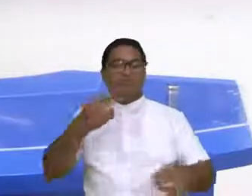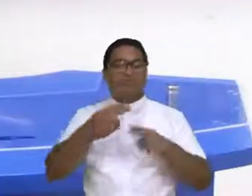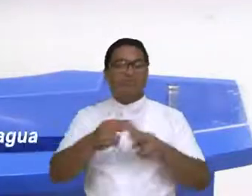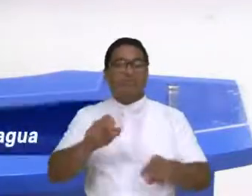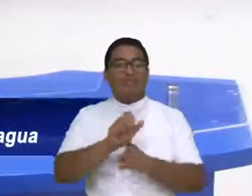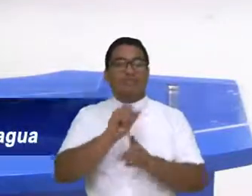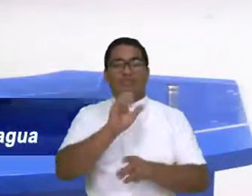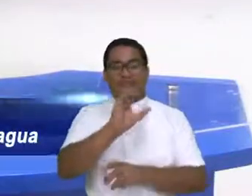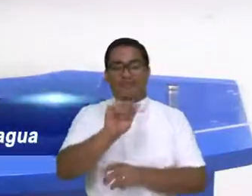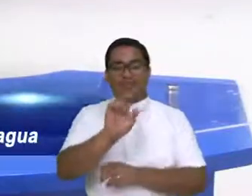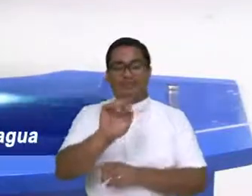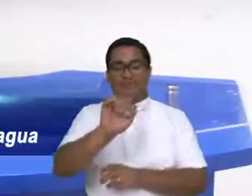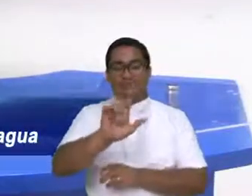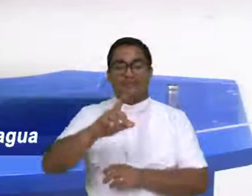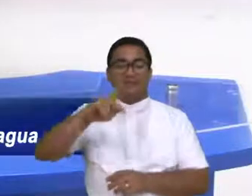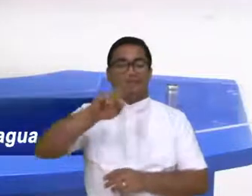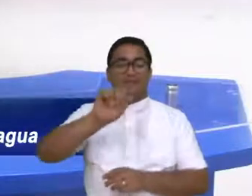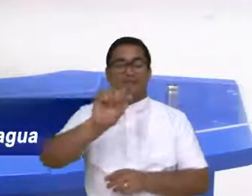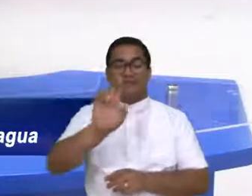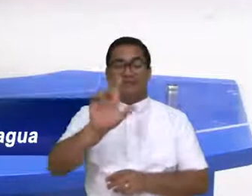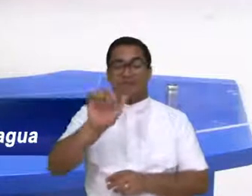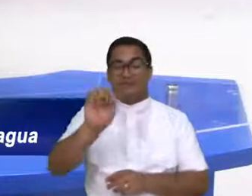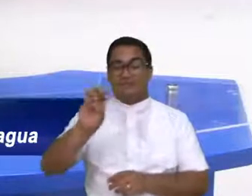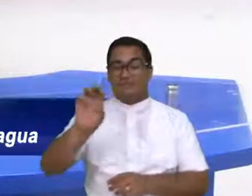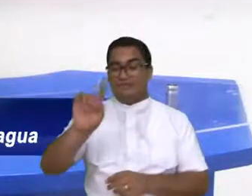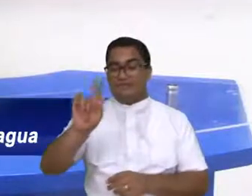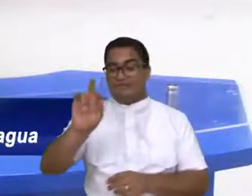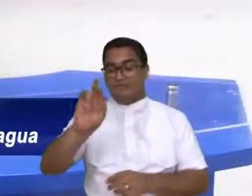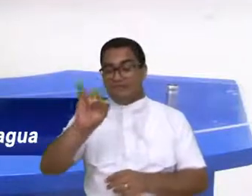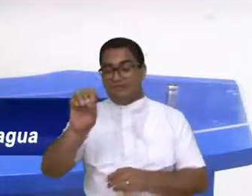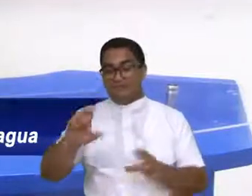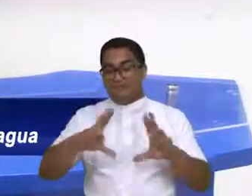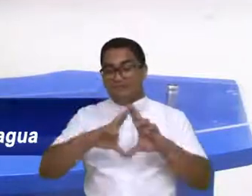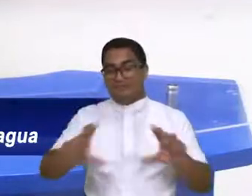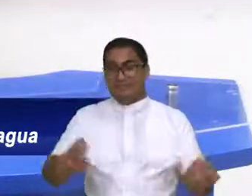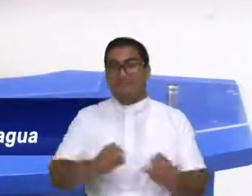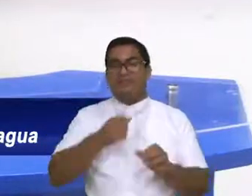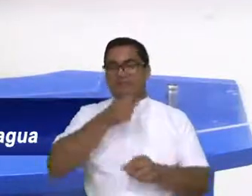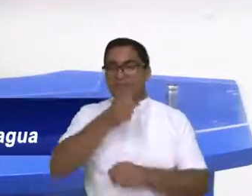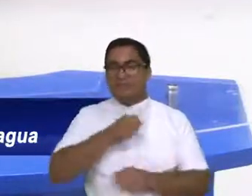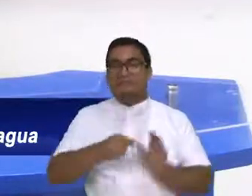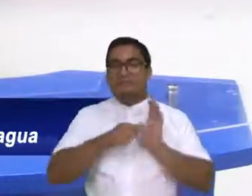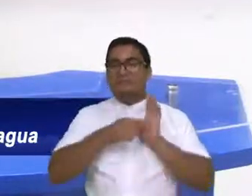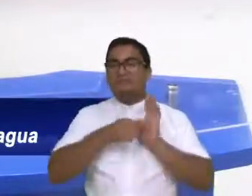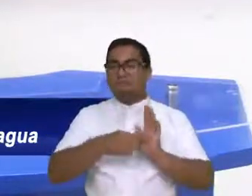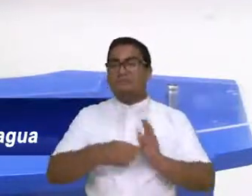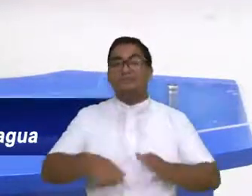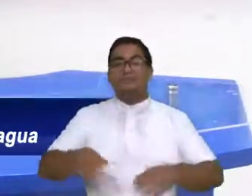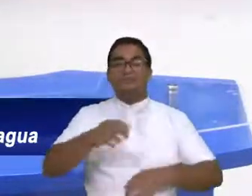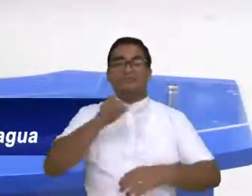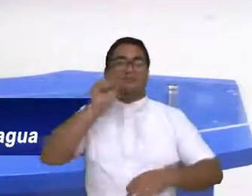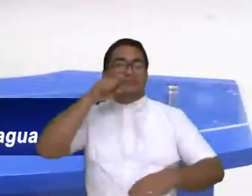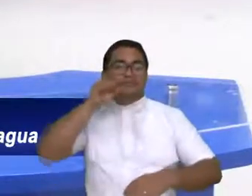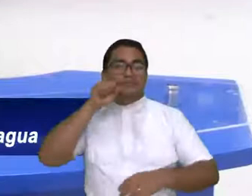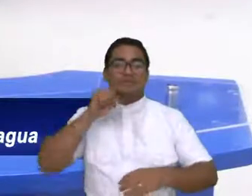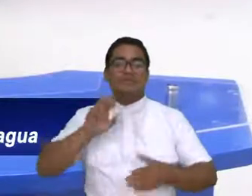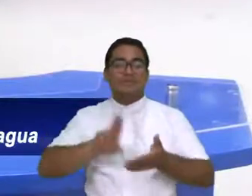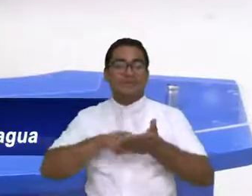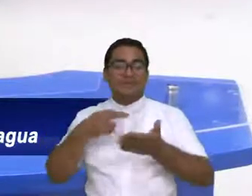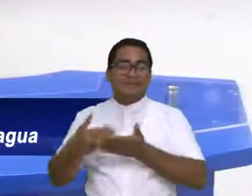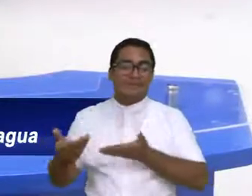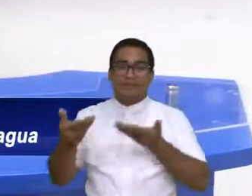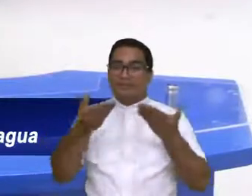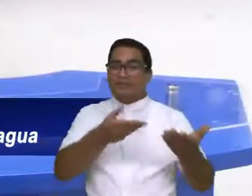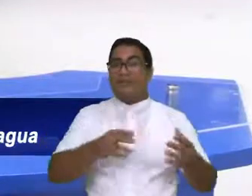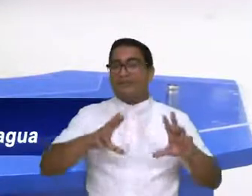aparecemos como Canal Parlamentario Nicaragua. Continuamos con más noticias. La República de China-Taiwán entregó un nuevo